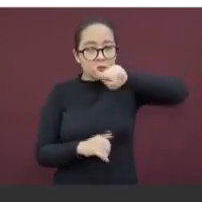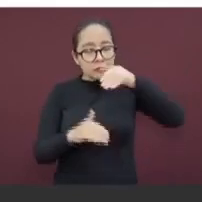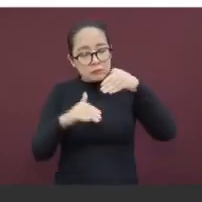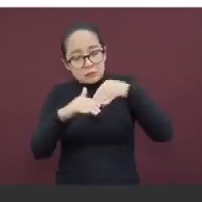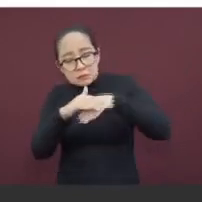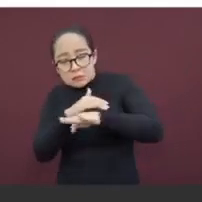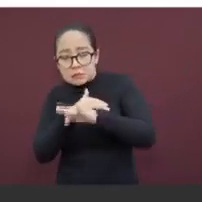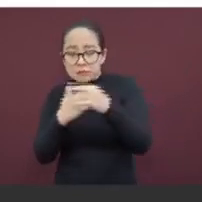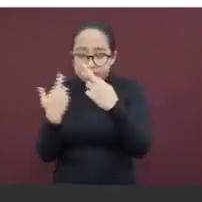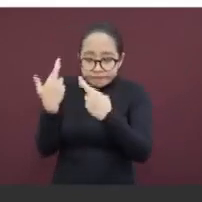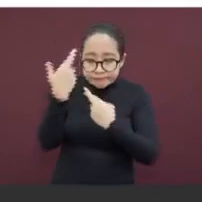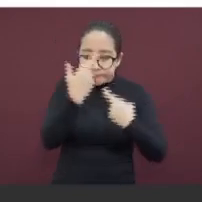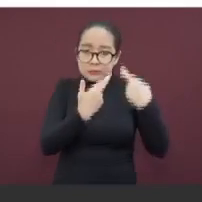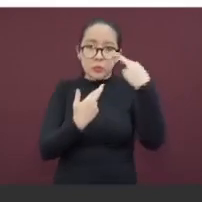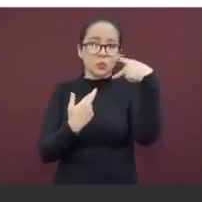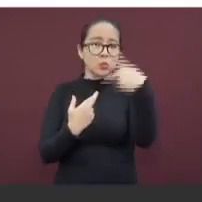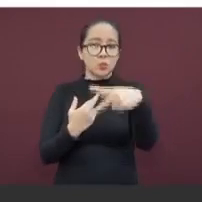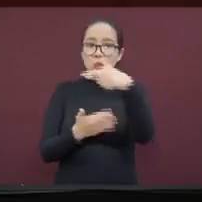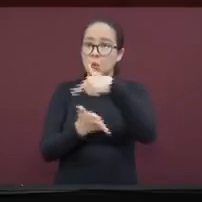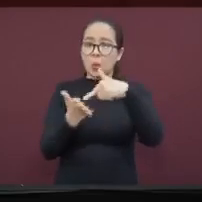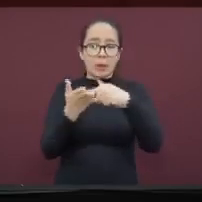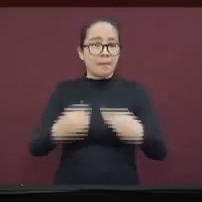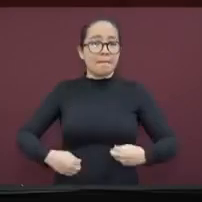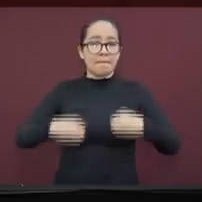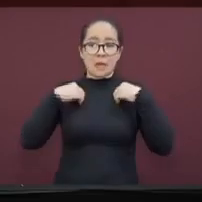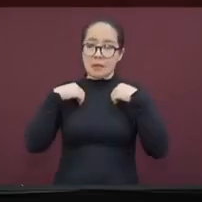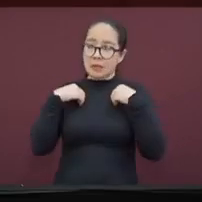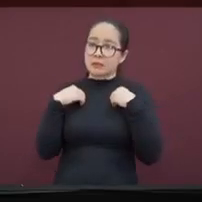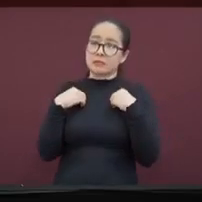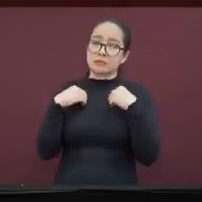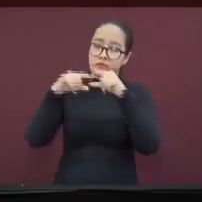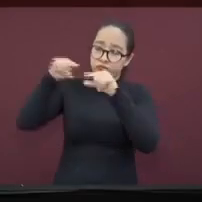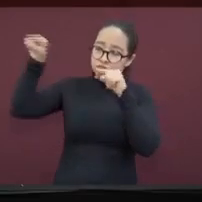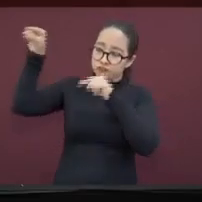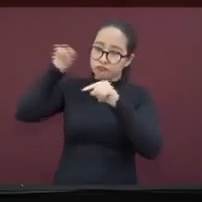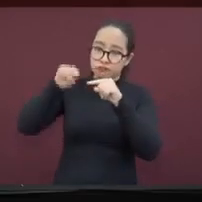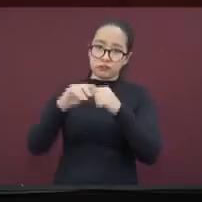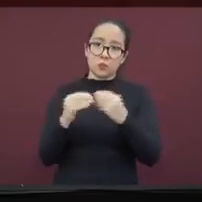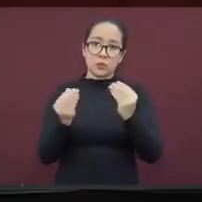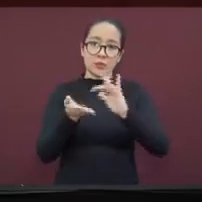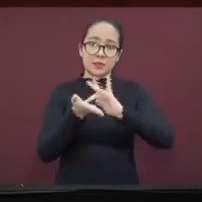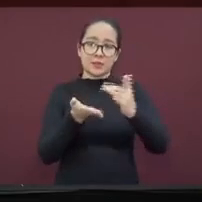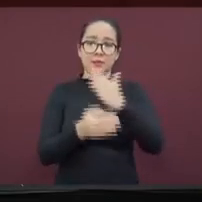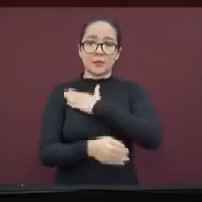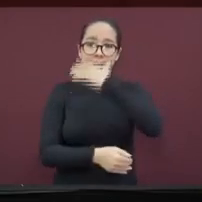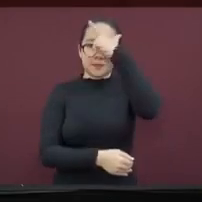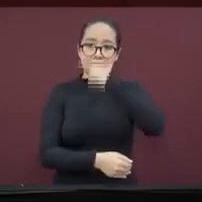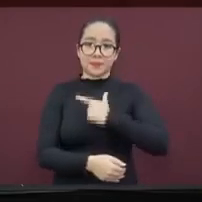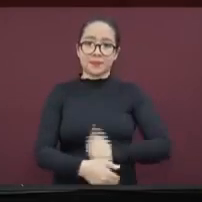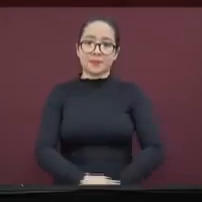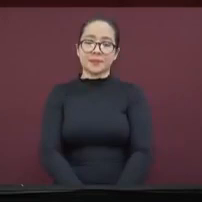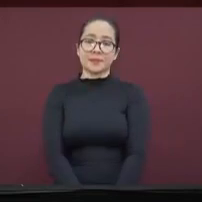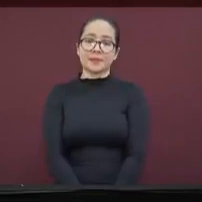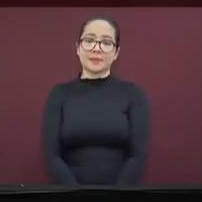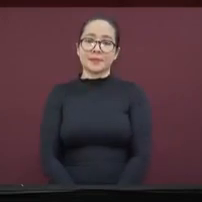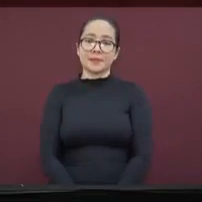información de cada municipio o de su municipio gracias por su atención y muy buenas noches